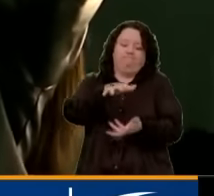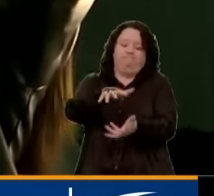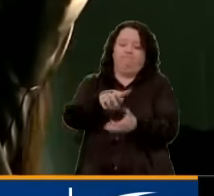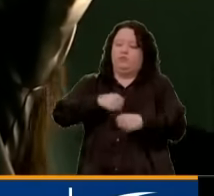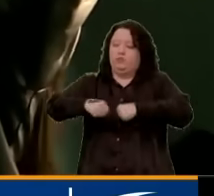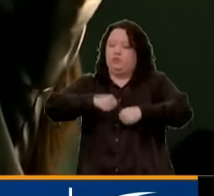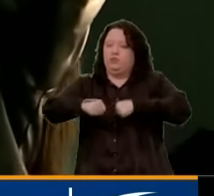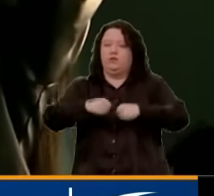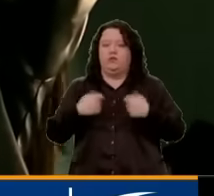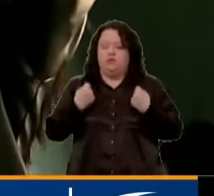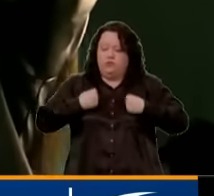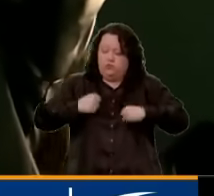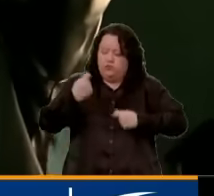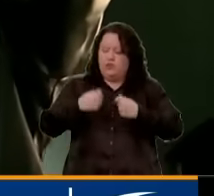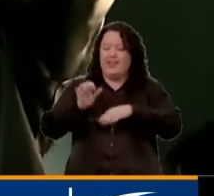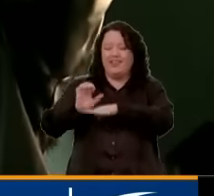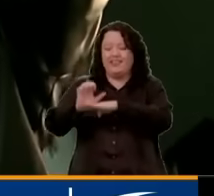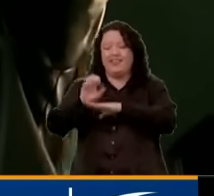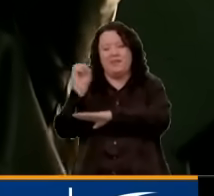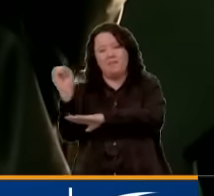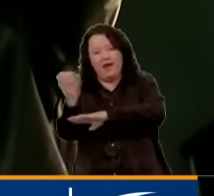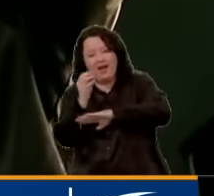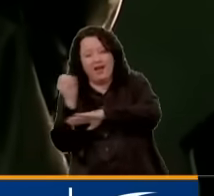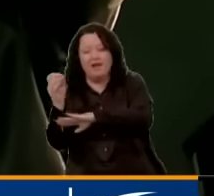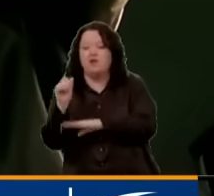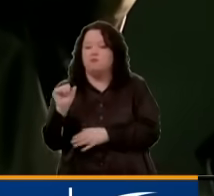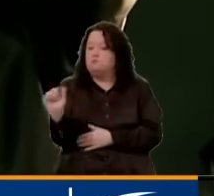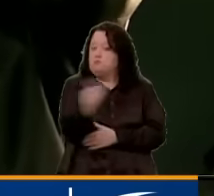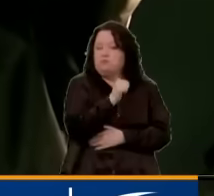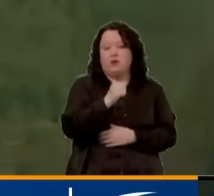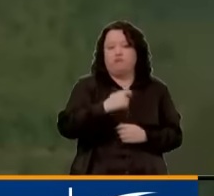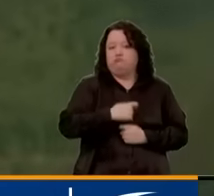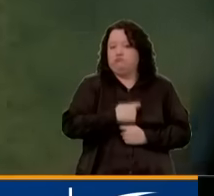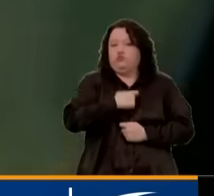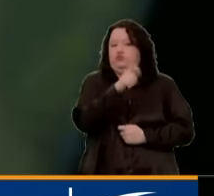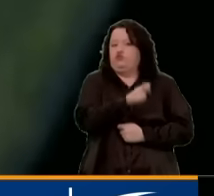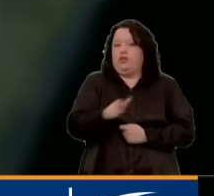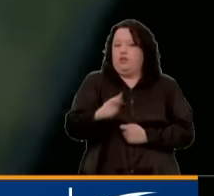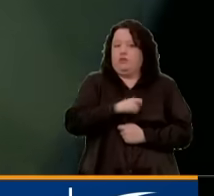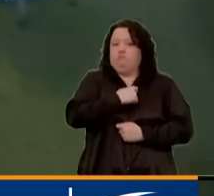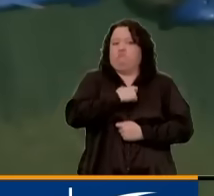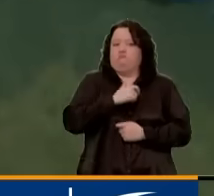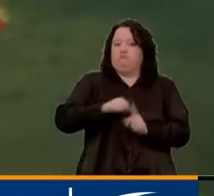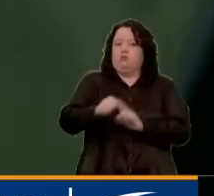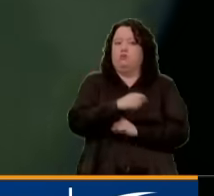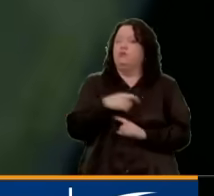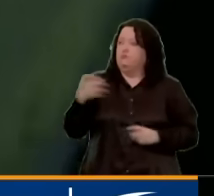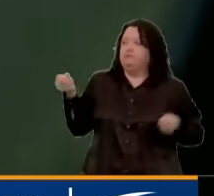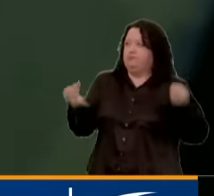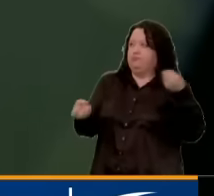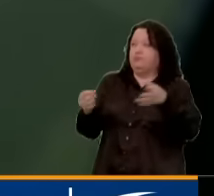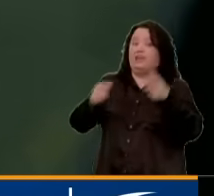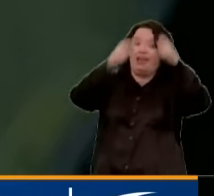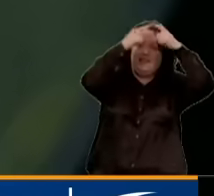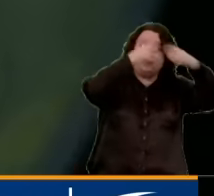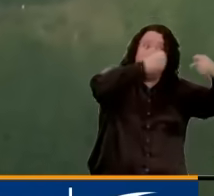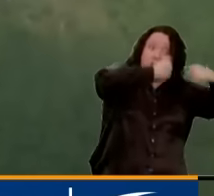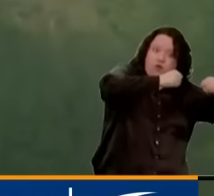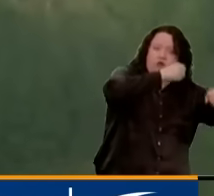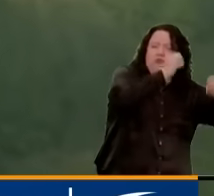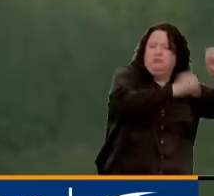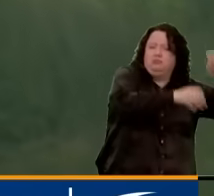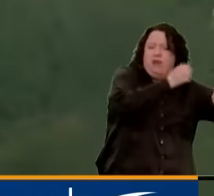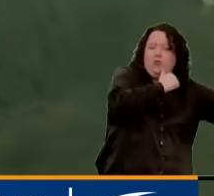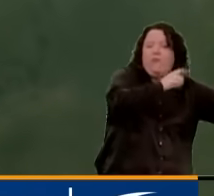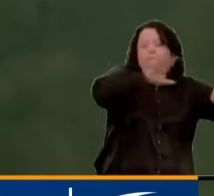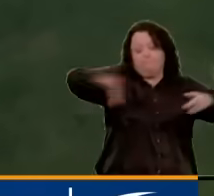esfuerzos económicos de entidades financieras y de la misma sociedad civil que se suman a los esfuerzos del Estado para mitigar